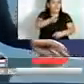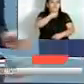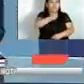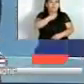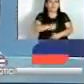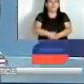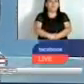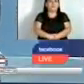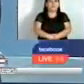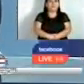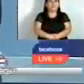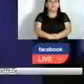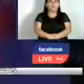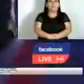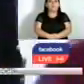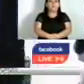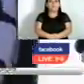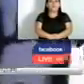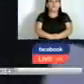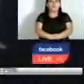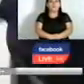nota las vemos.